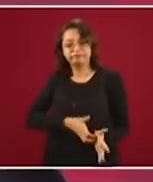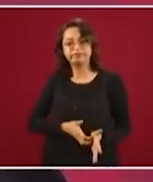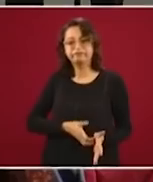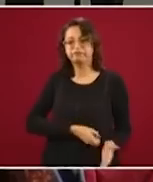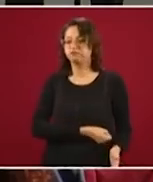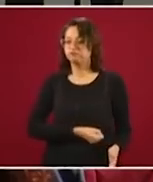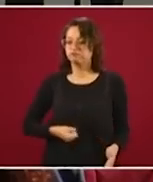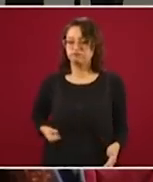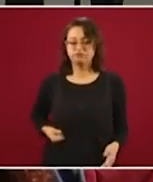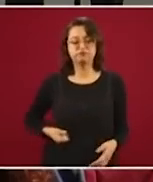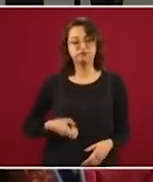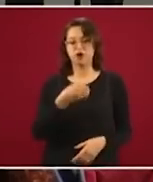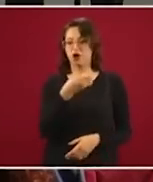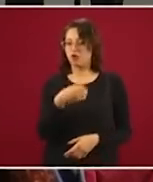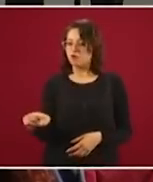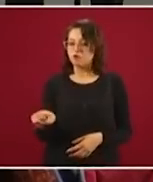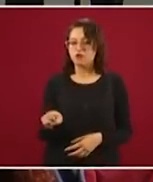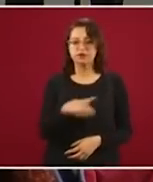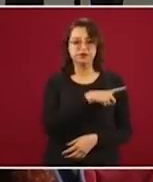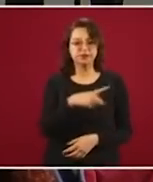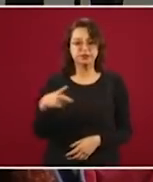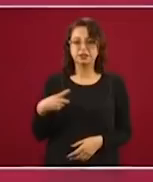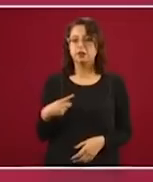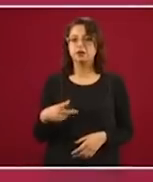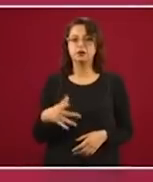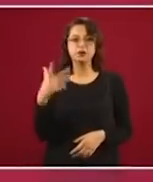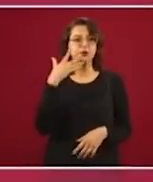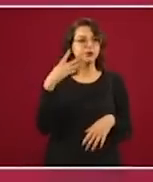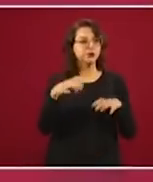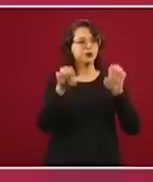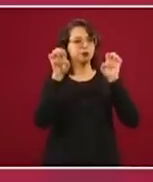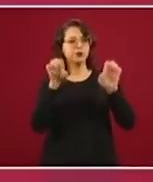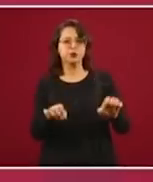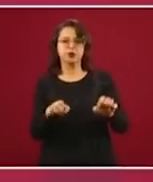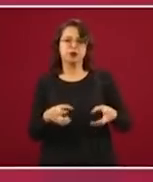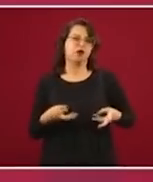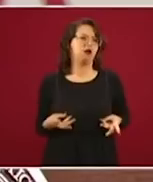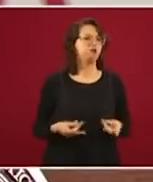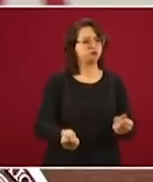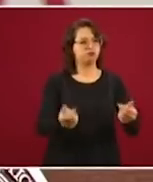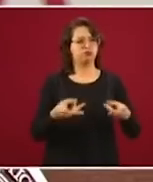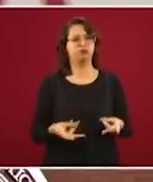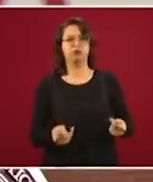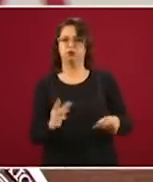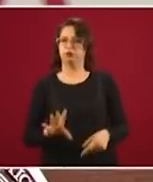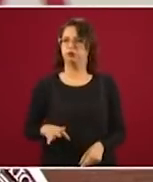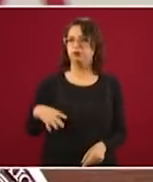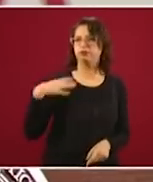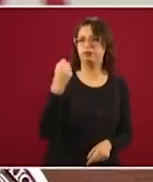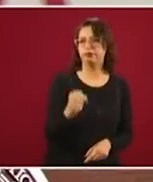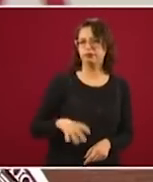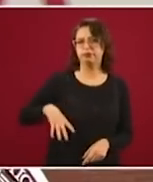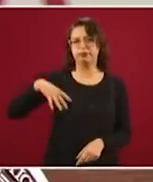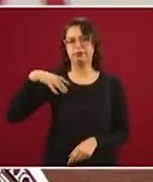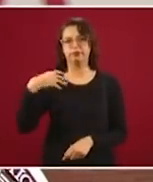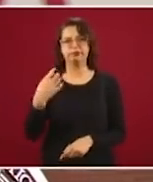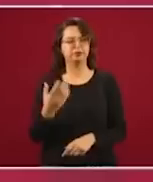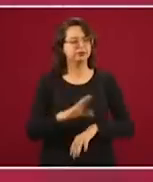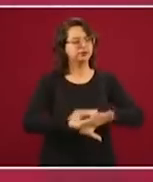republicana. Ya se acaban los lujos, el derroche, los abusos. Se acaba